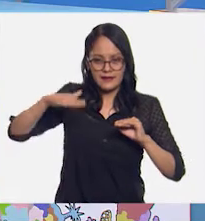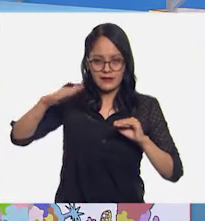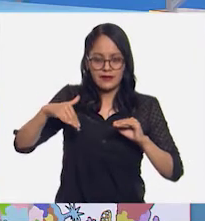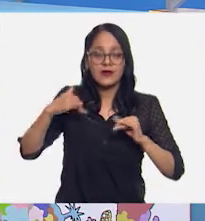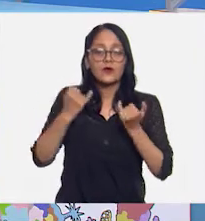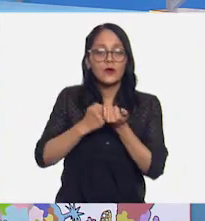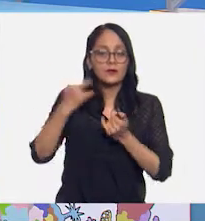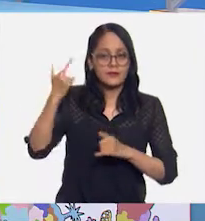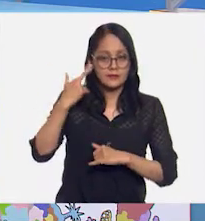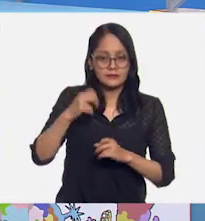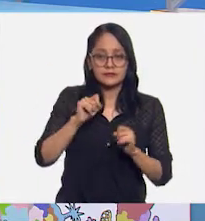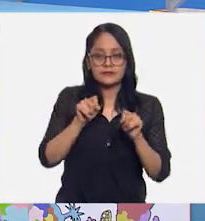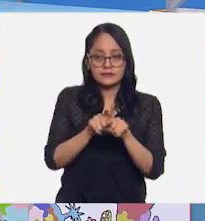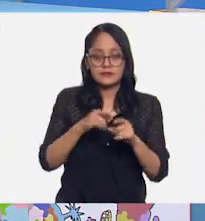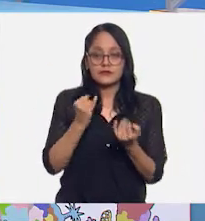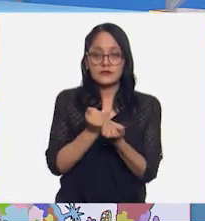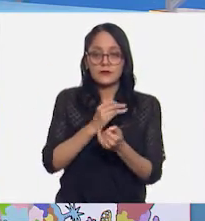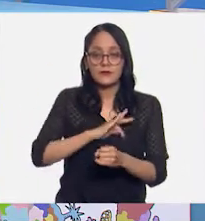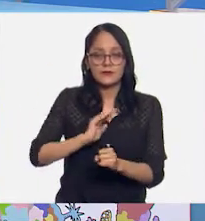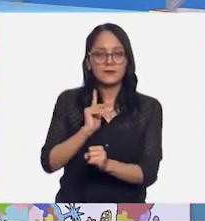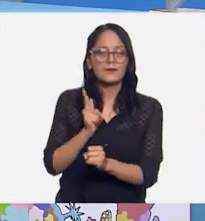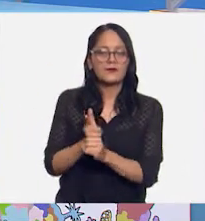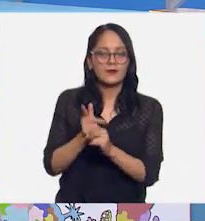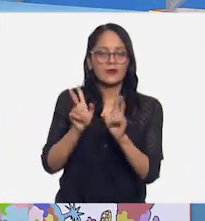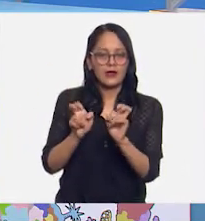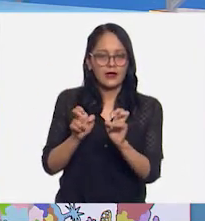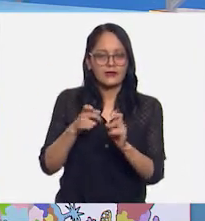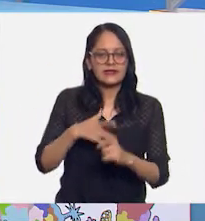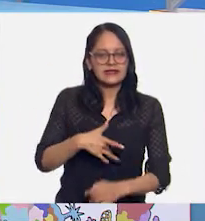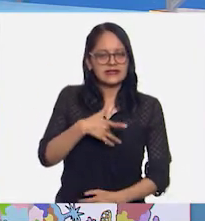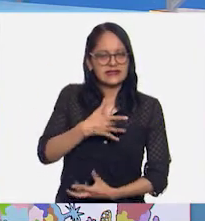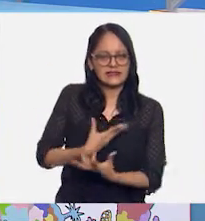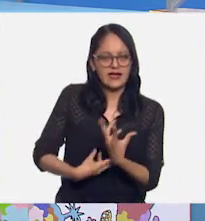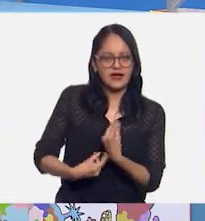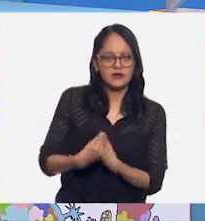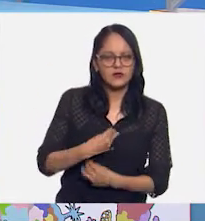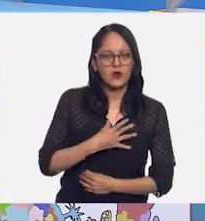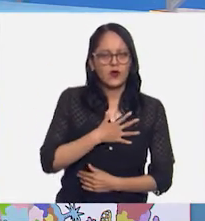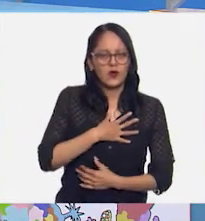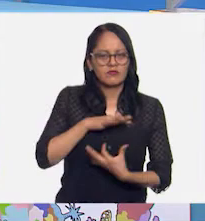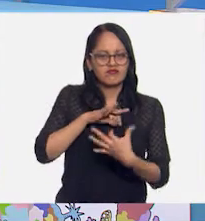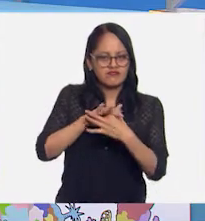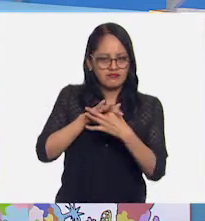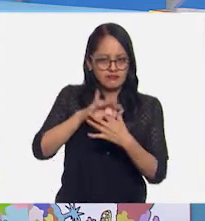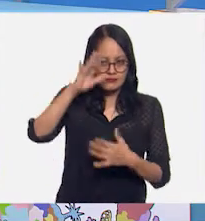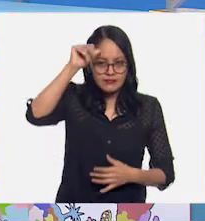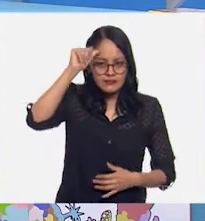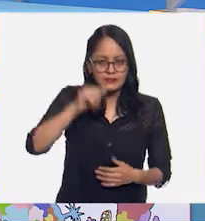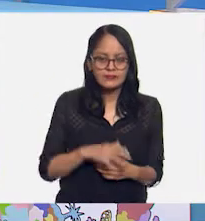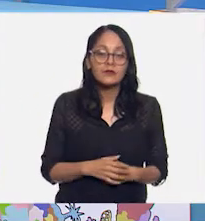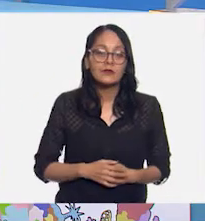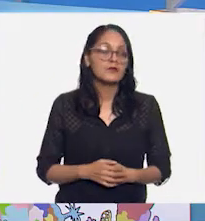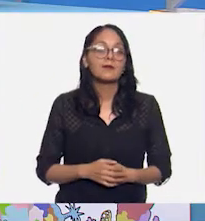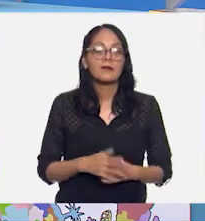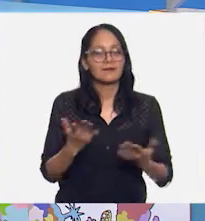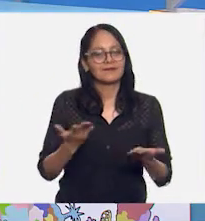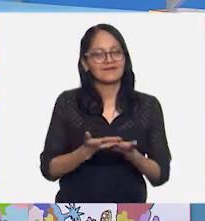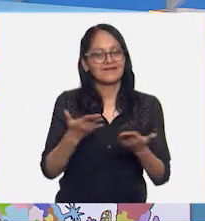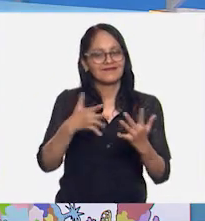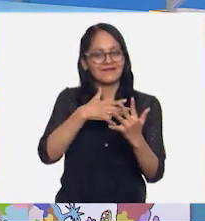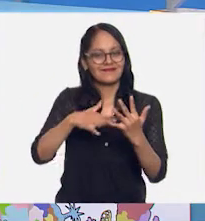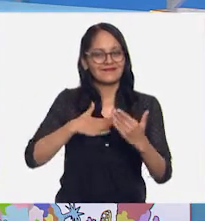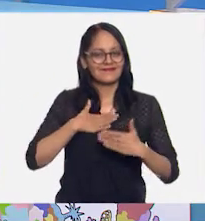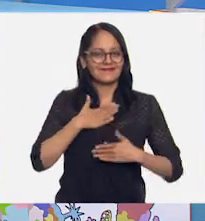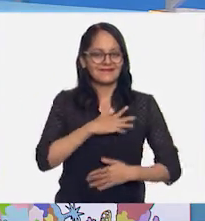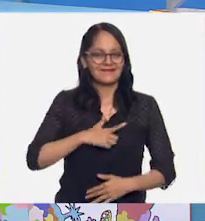identificar el tema principal y las sensaciones, emociones y sentimientos que les sugieren. Y pues a disfrutar.